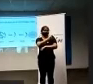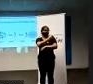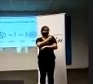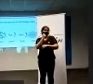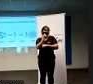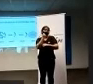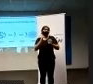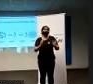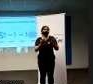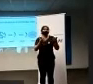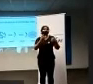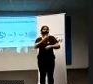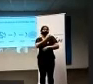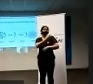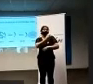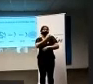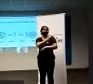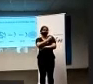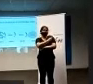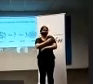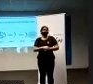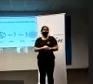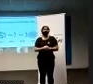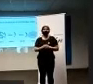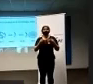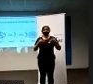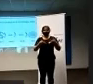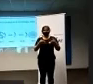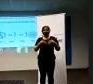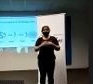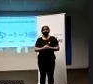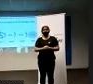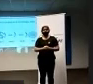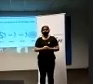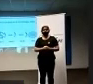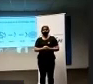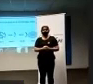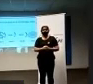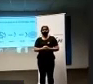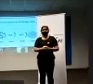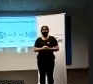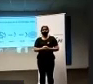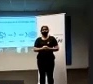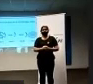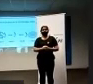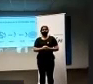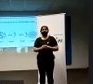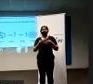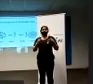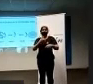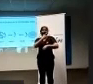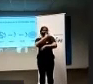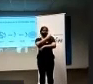En cuanto a la tasa de dosis aplicadas, esta es una actualización del marzo del 2022, total aplicadas